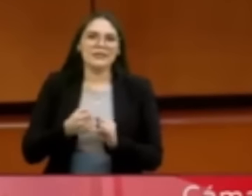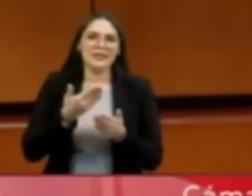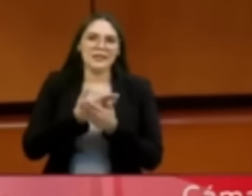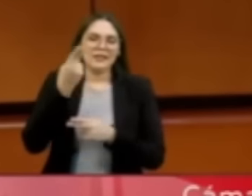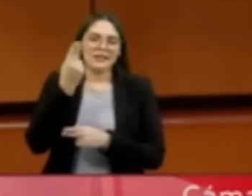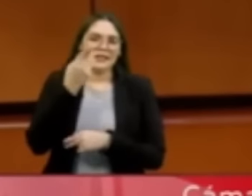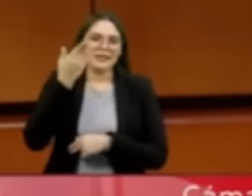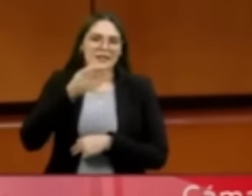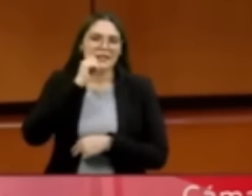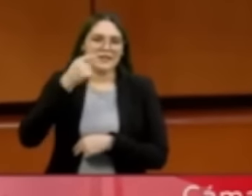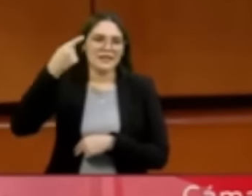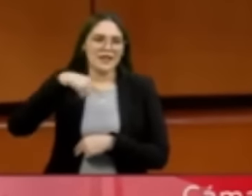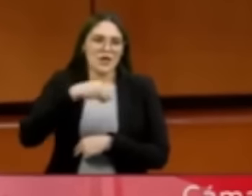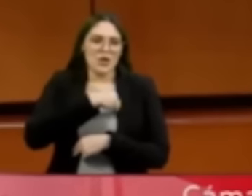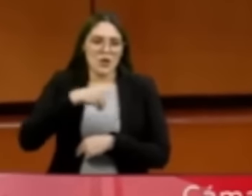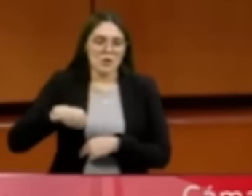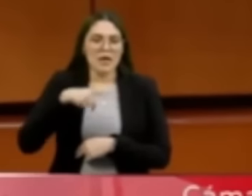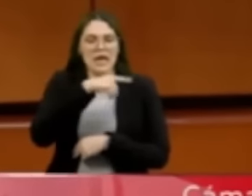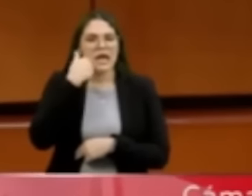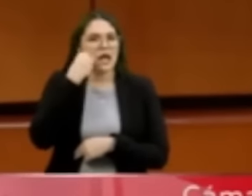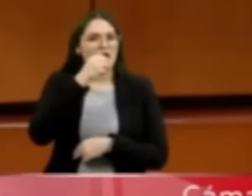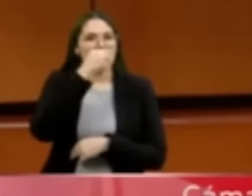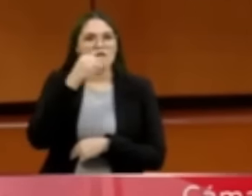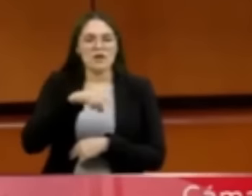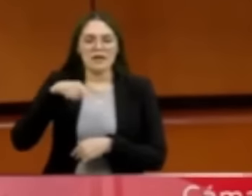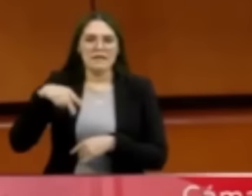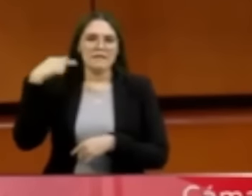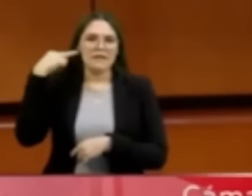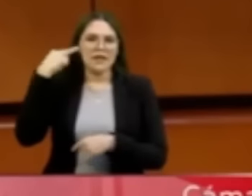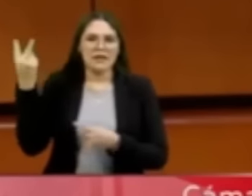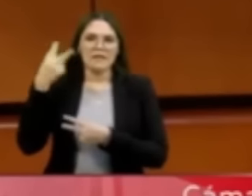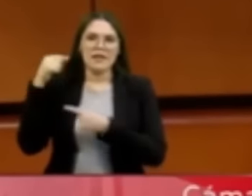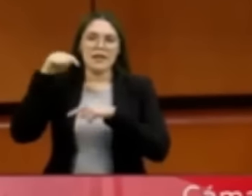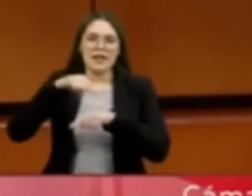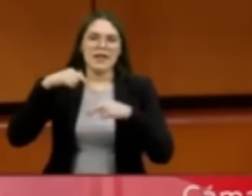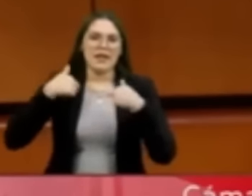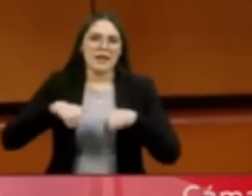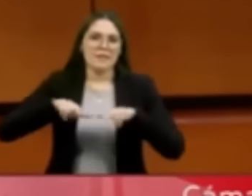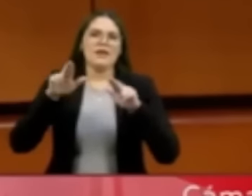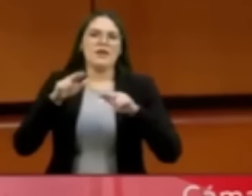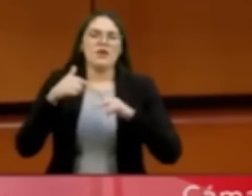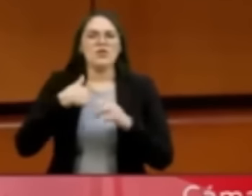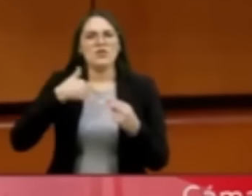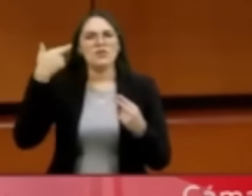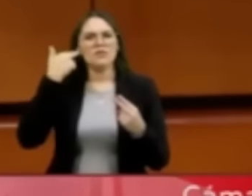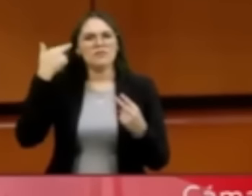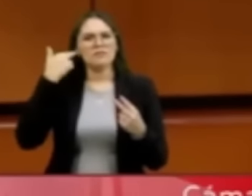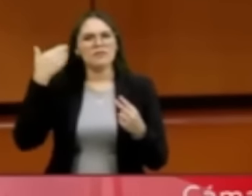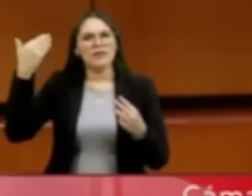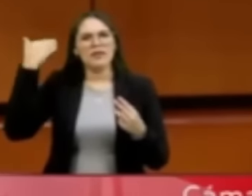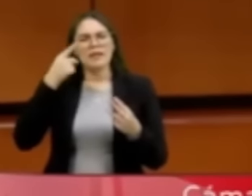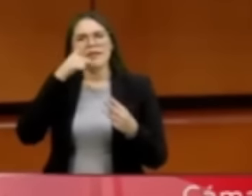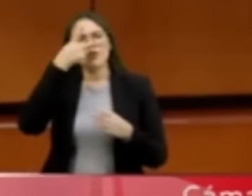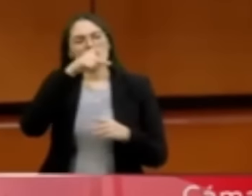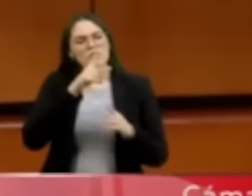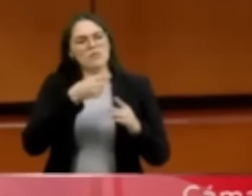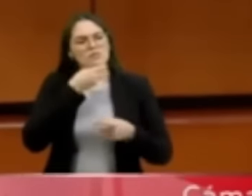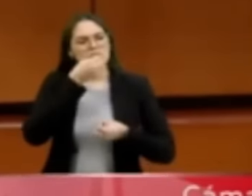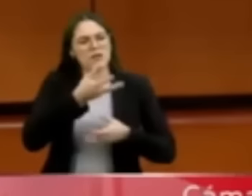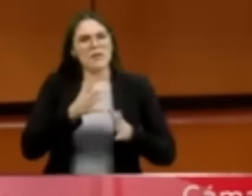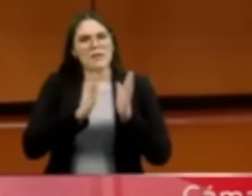obligación. Quiso que estuviera representado Veracruz en esta tribuna. He escuchado la intervención de Marco Cortés. Y no,